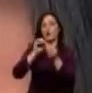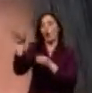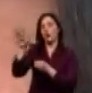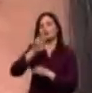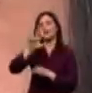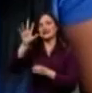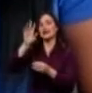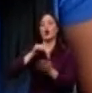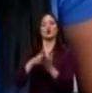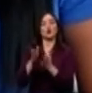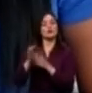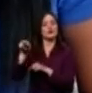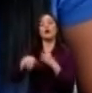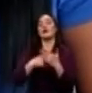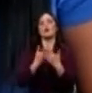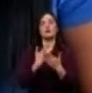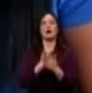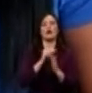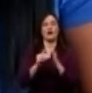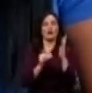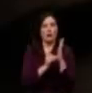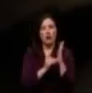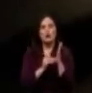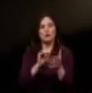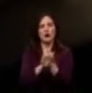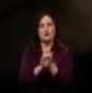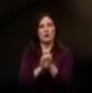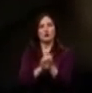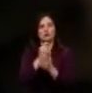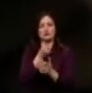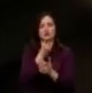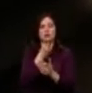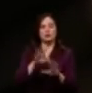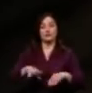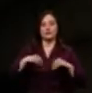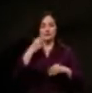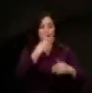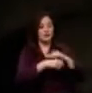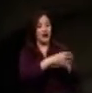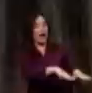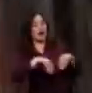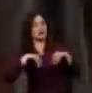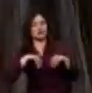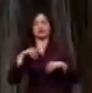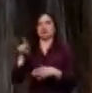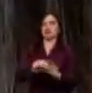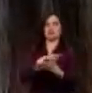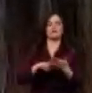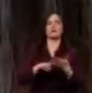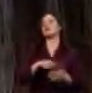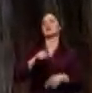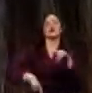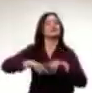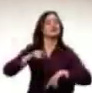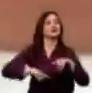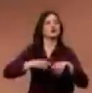han expresado en contra del matrimonio homosexual y la adopción de niños por parte de parejas del mismo sexo. Diane, como le dicen sus